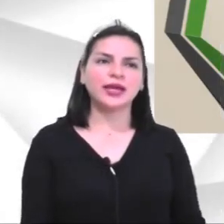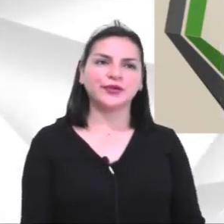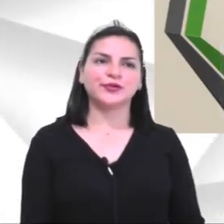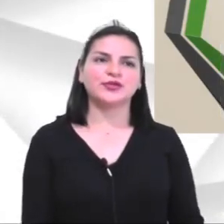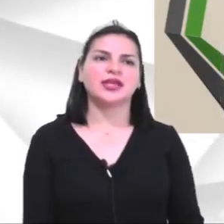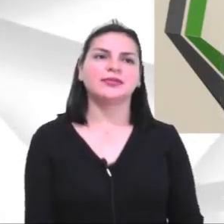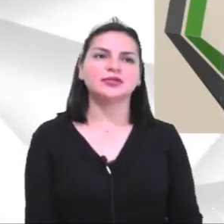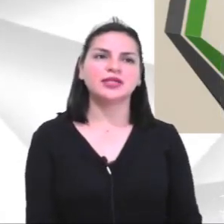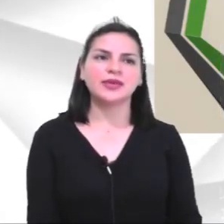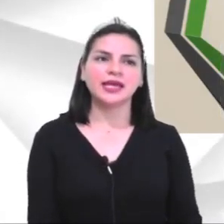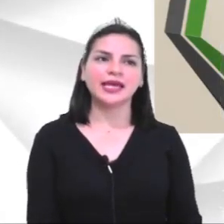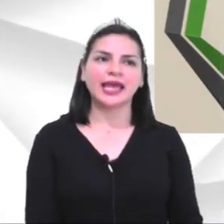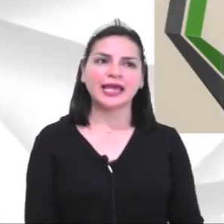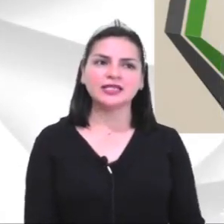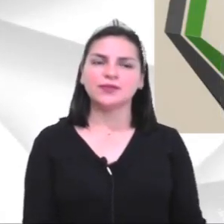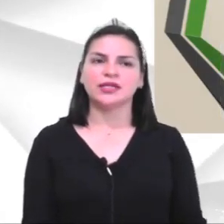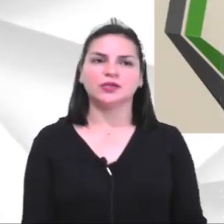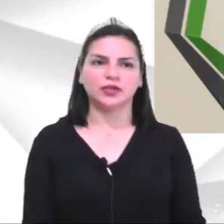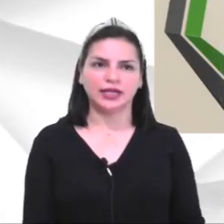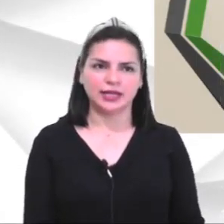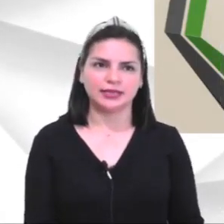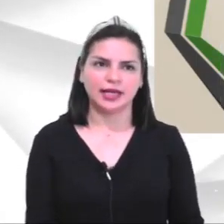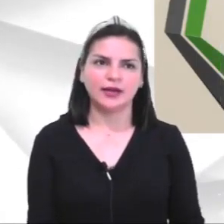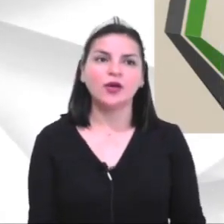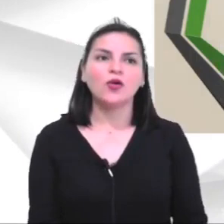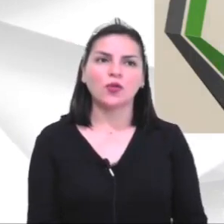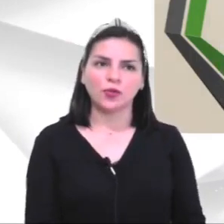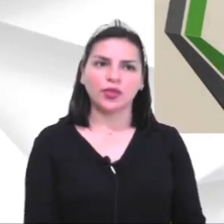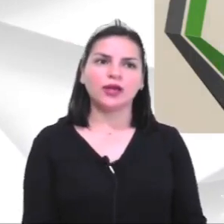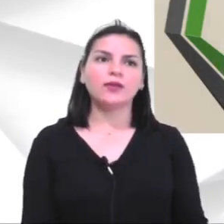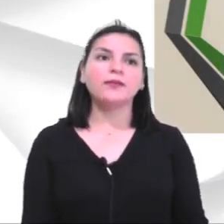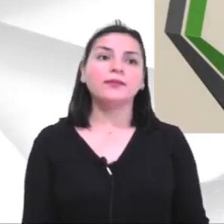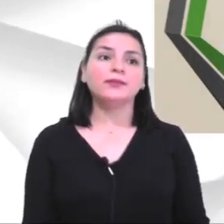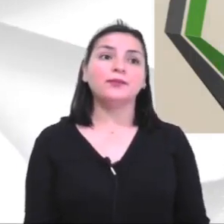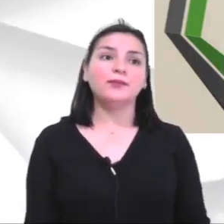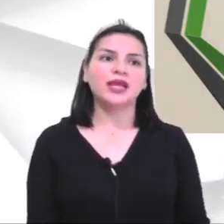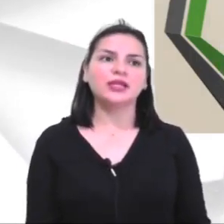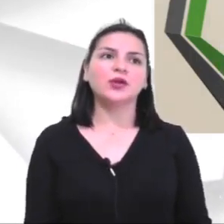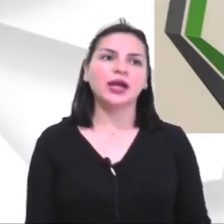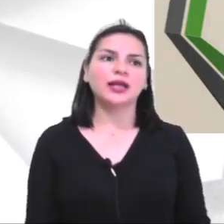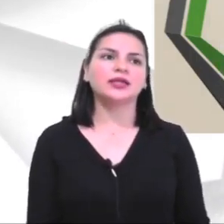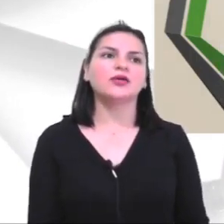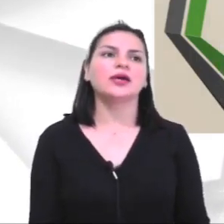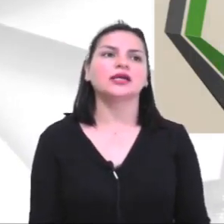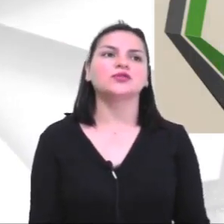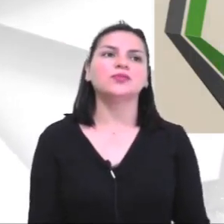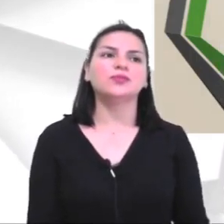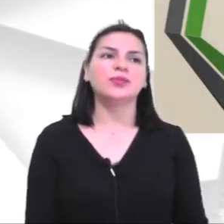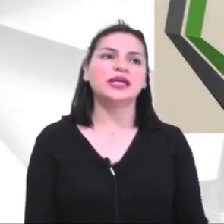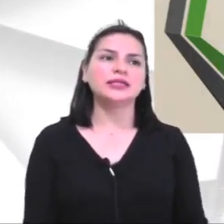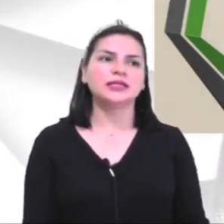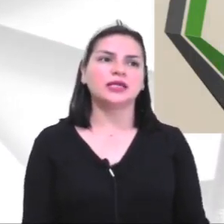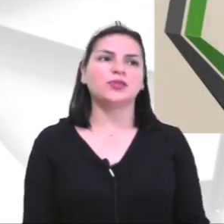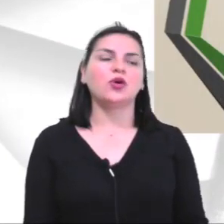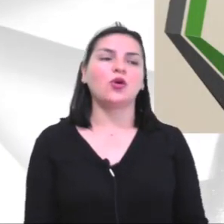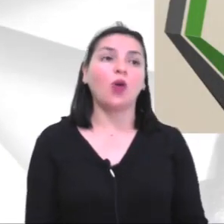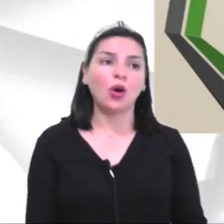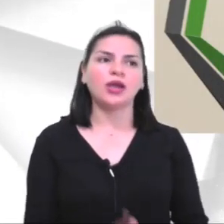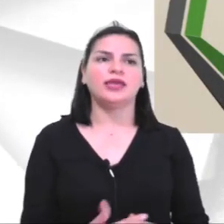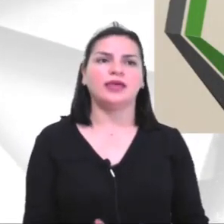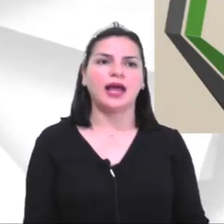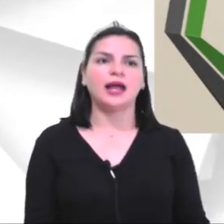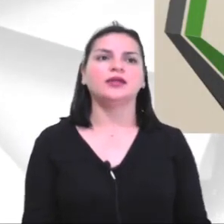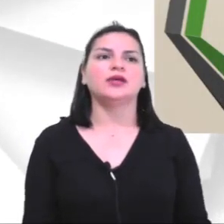Muy bien, conoceremos también qué es meritocracia. Un modelo meritocrático es un principio